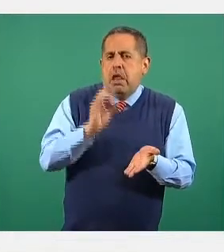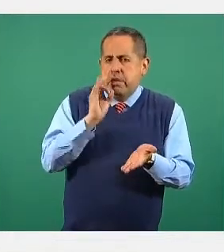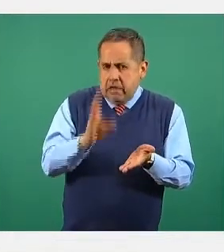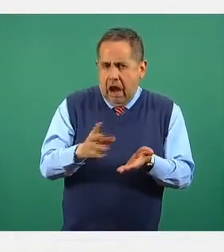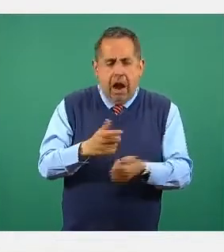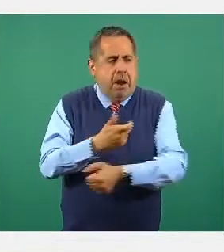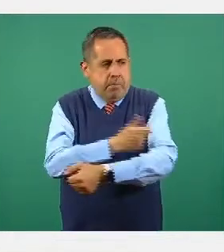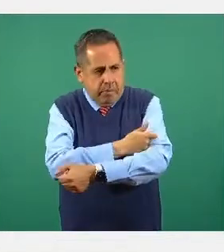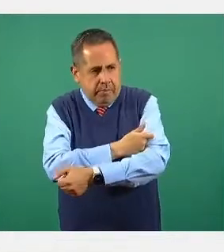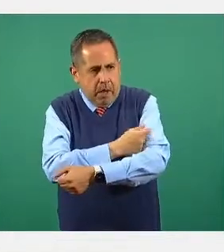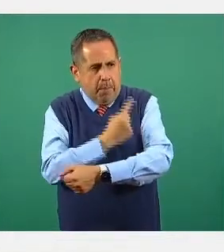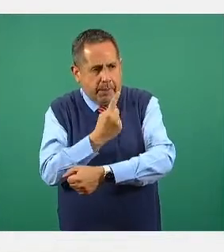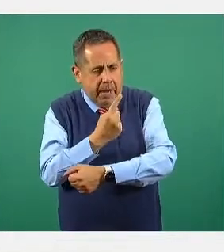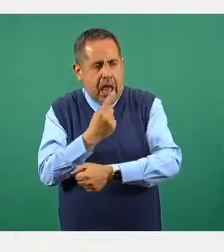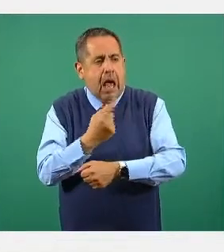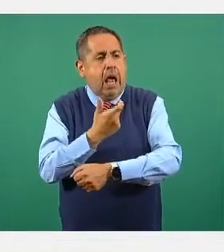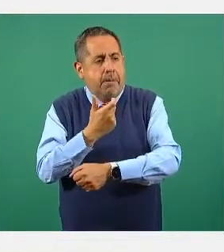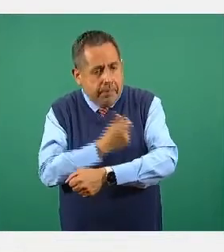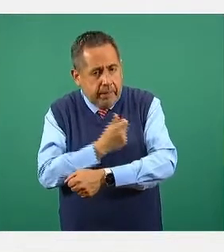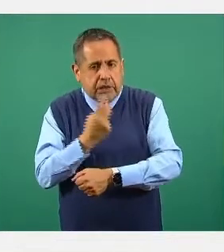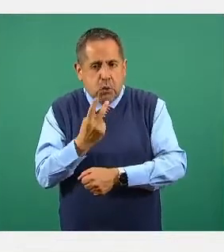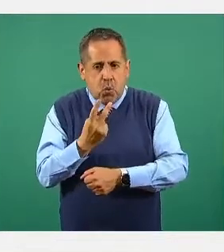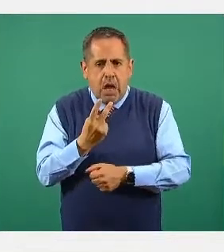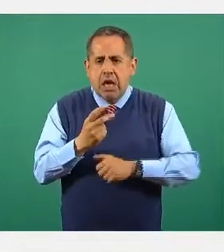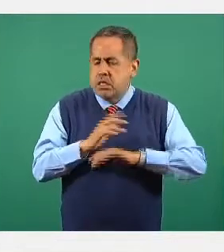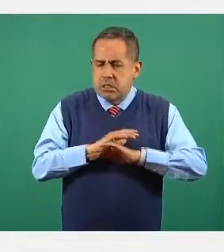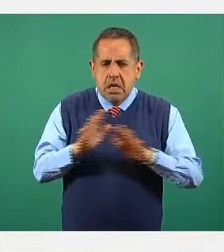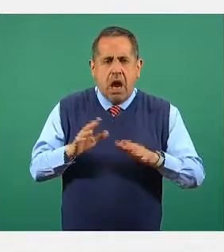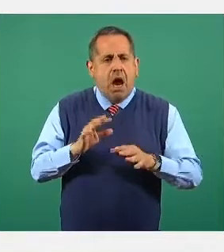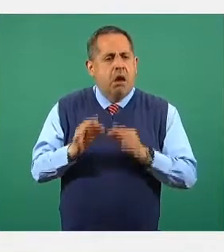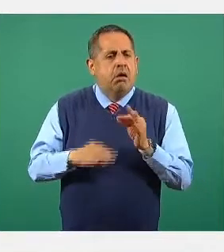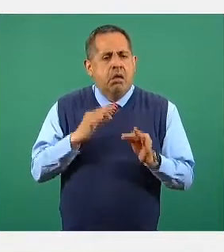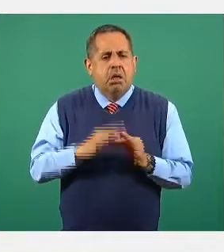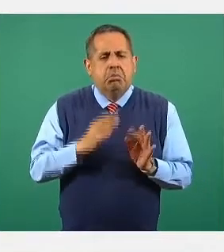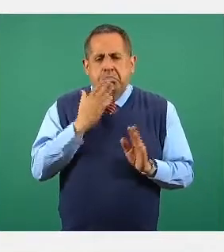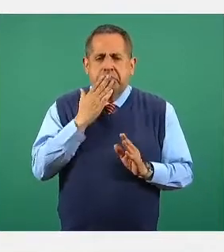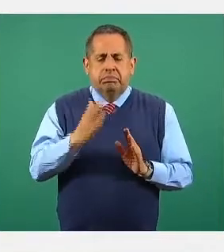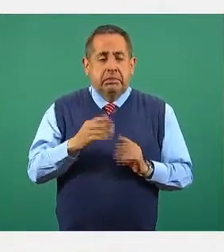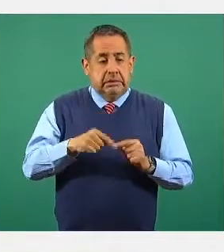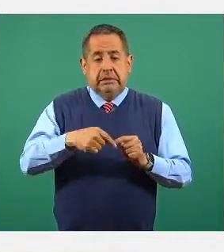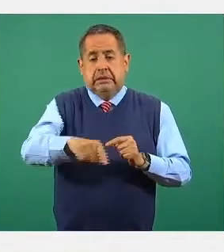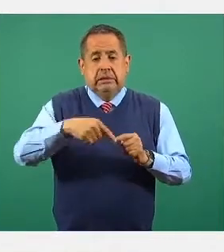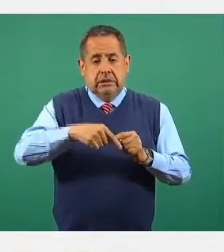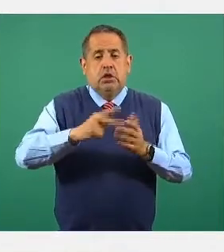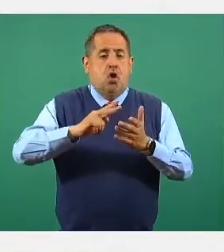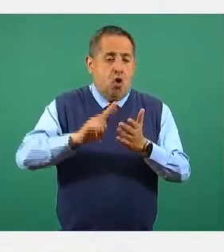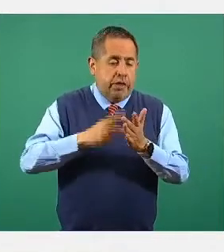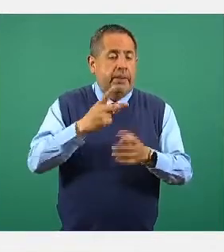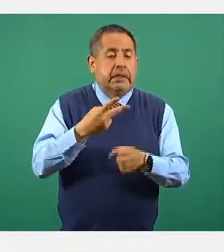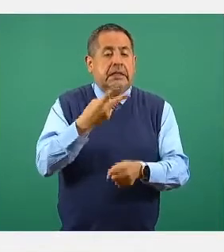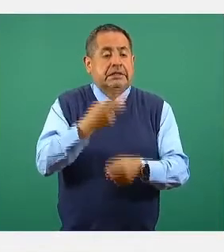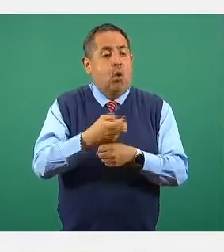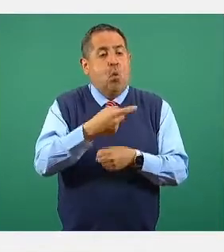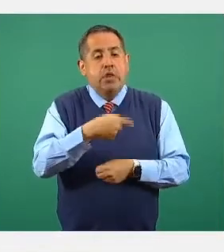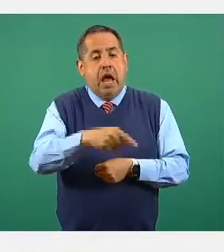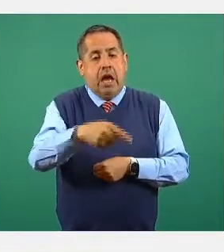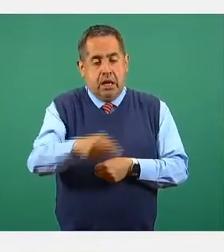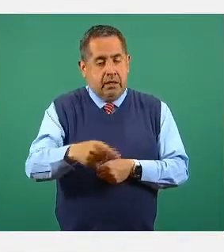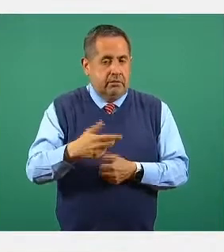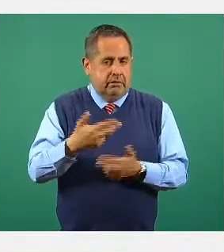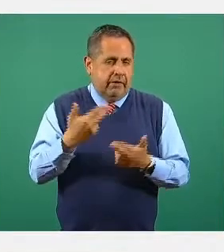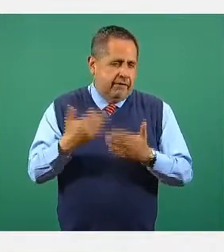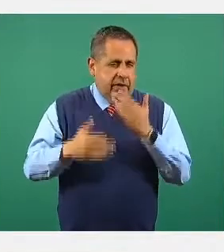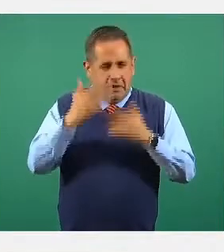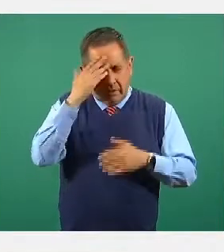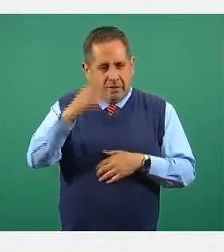previos, en semanas previas, desde el 24 de diciembre, que ya les toca recibir la segunda dosis de esta vacuna,